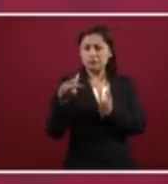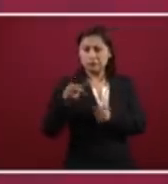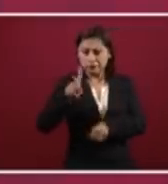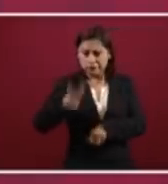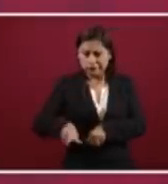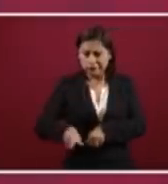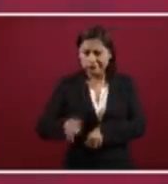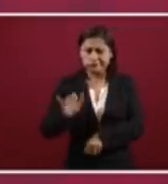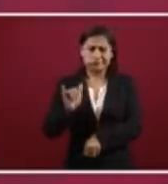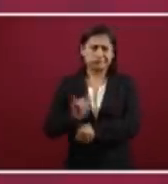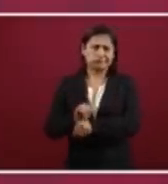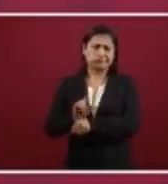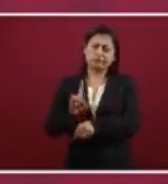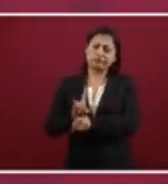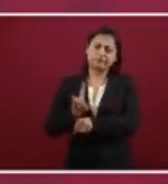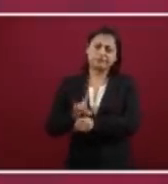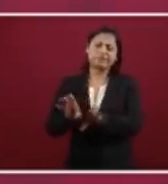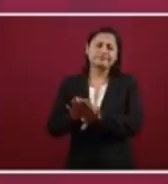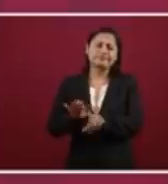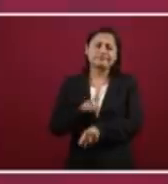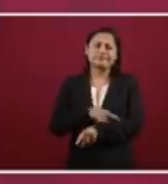e independientes,